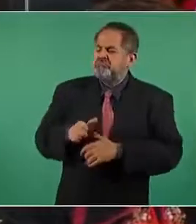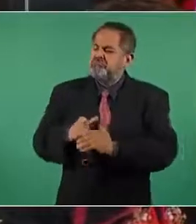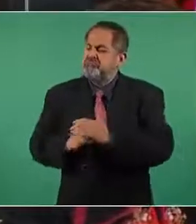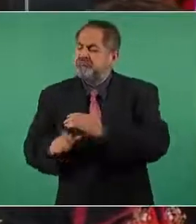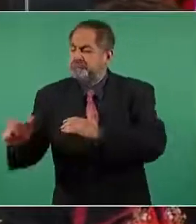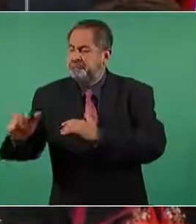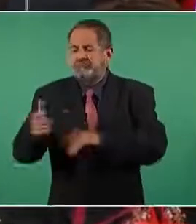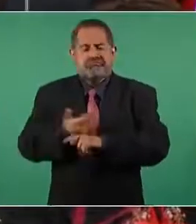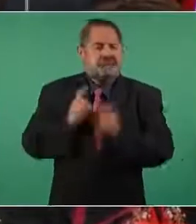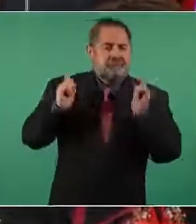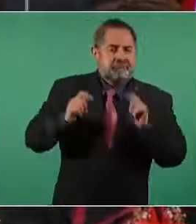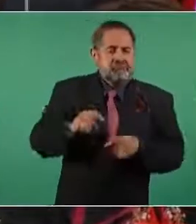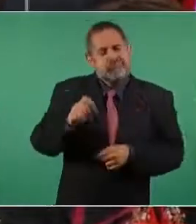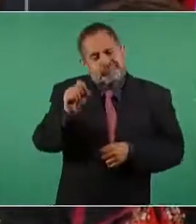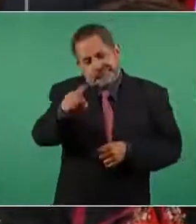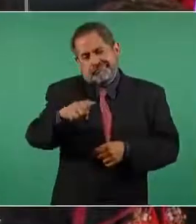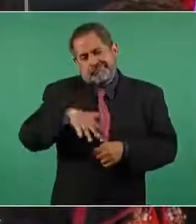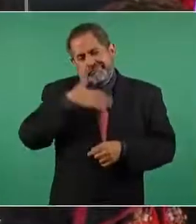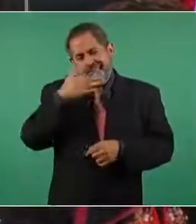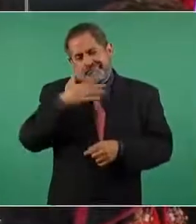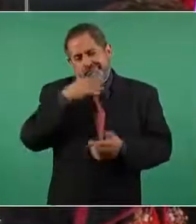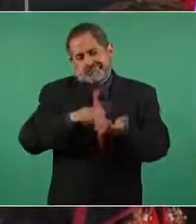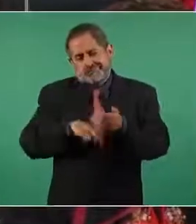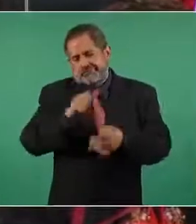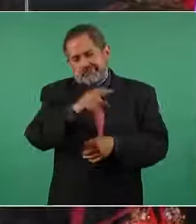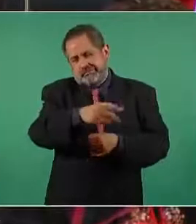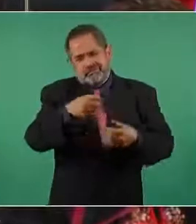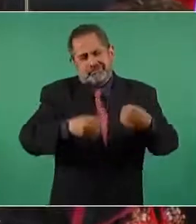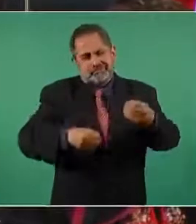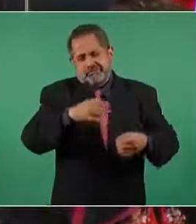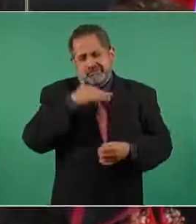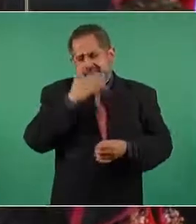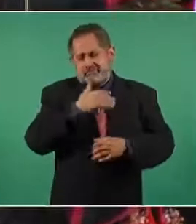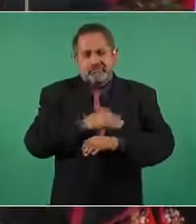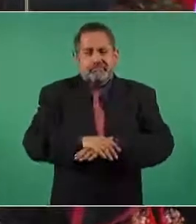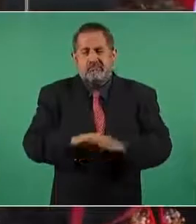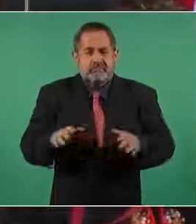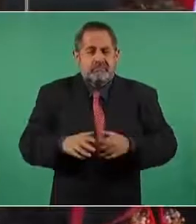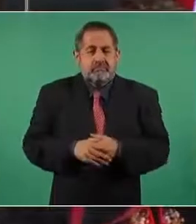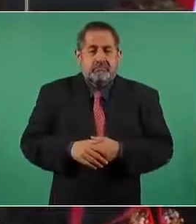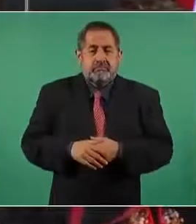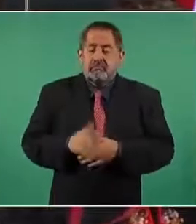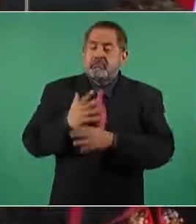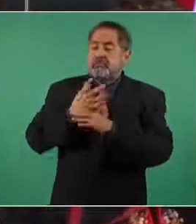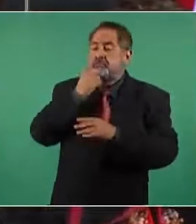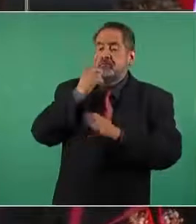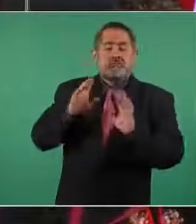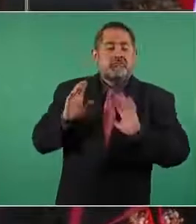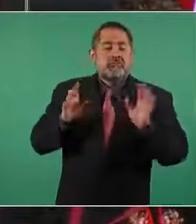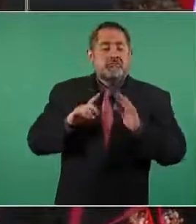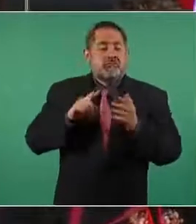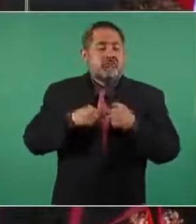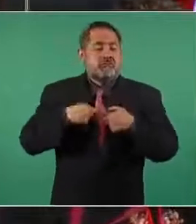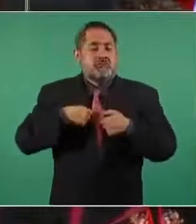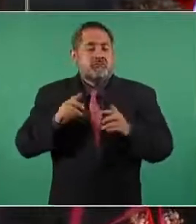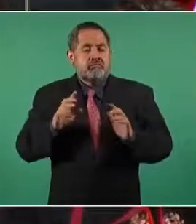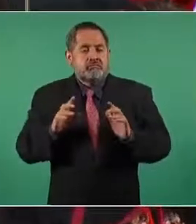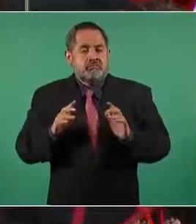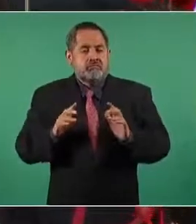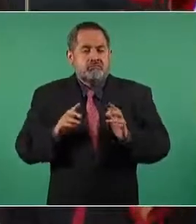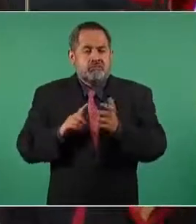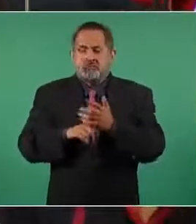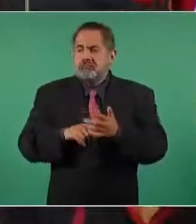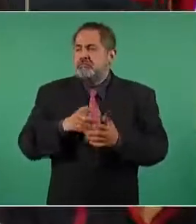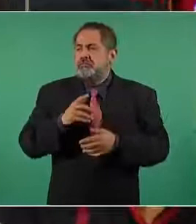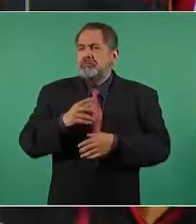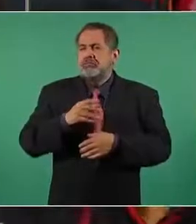libertad. Volvemos a lo mismo del caso de los jueces. Y dijeron que fue sin dolo, que por eso los había golpeado, pero que fue sin